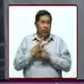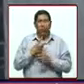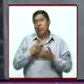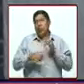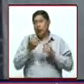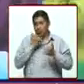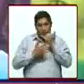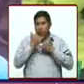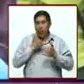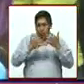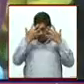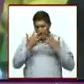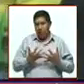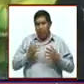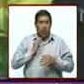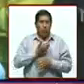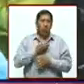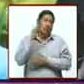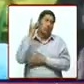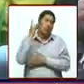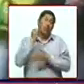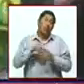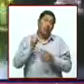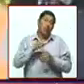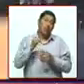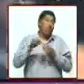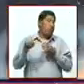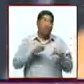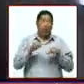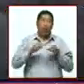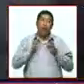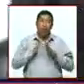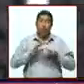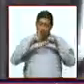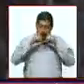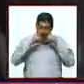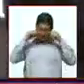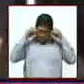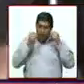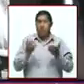lo que está pasando lamentablemente en nuestro país, pues sí, sí hay que hacerlo.